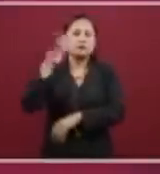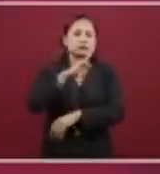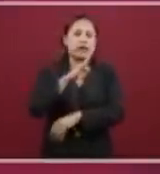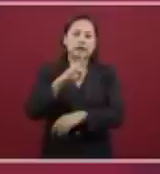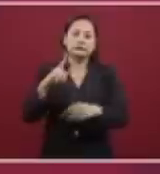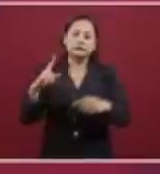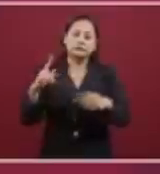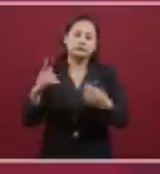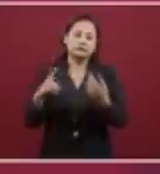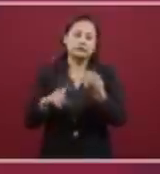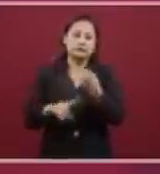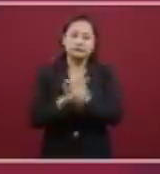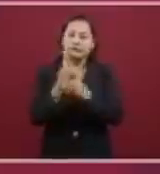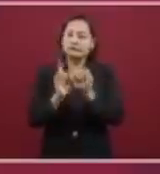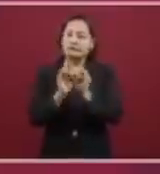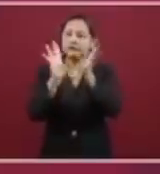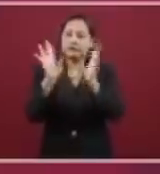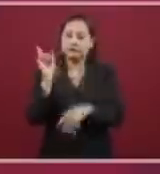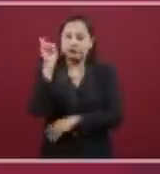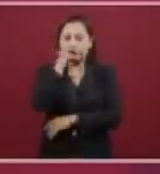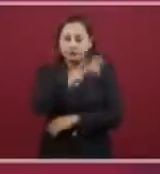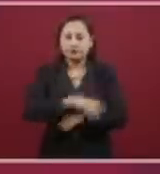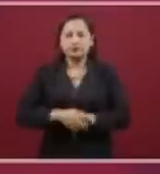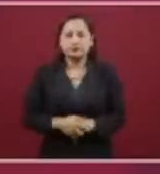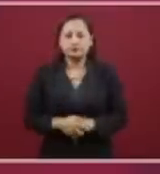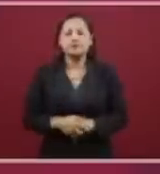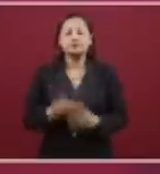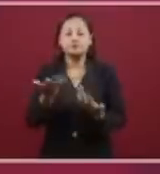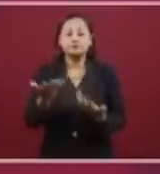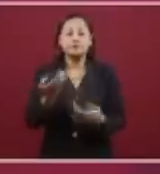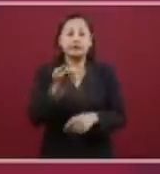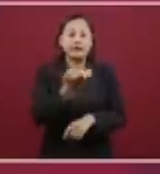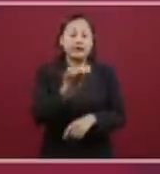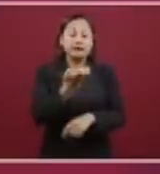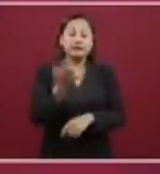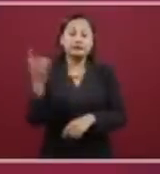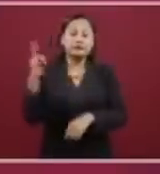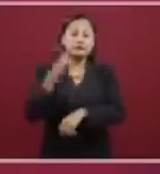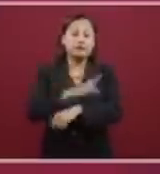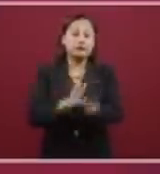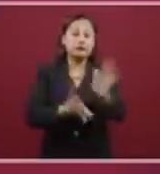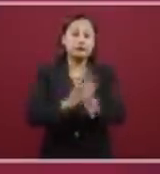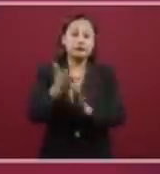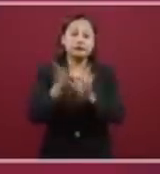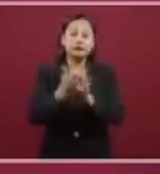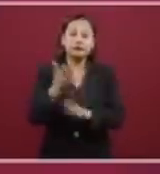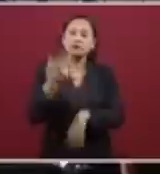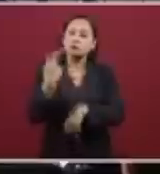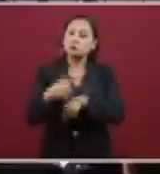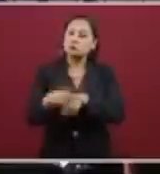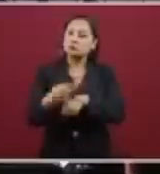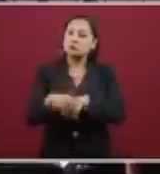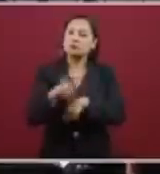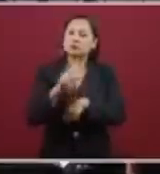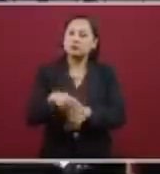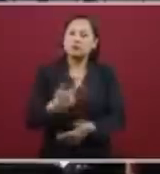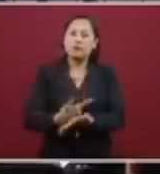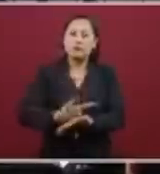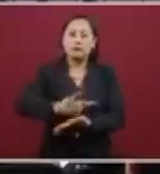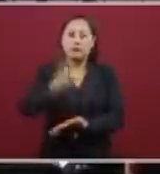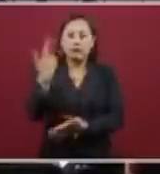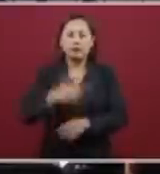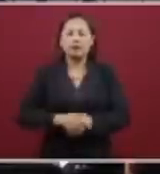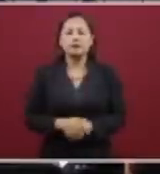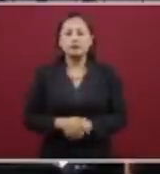lago habría generado un daño ambiental severo irreversible por otro lado para la nivelación